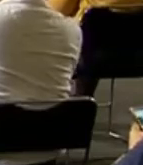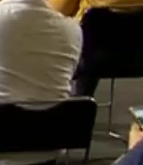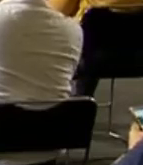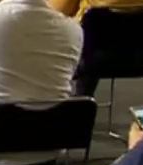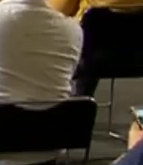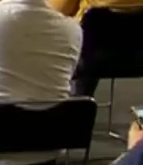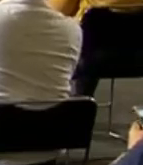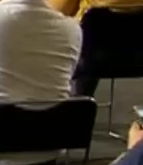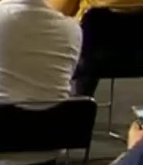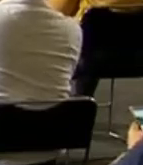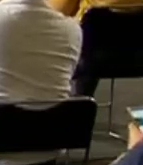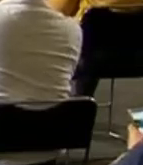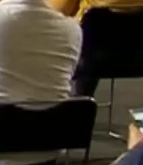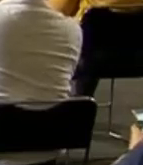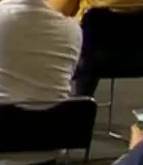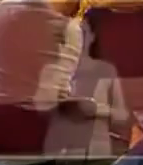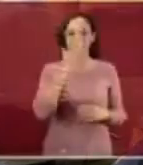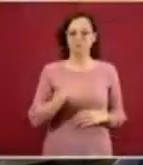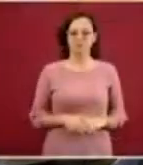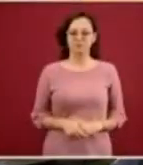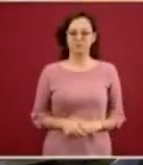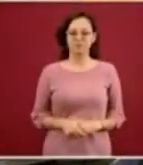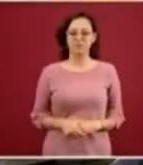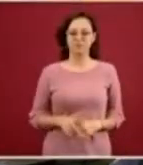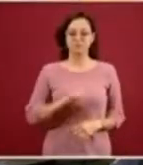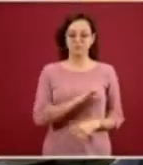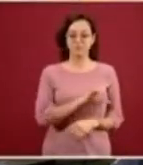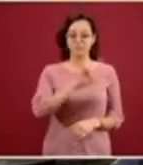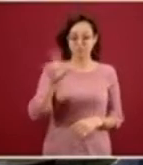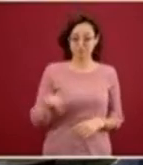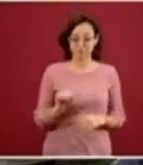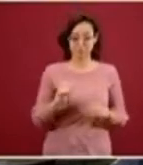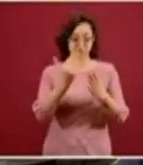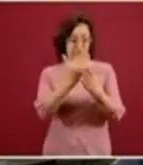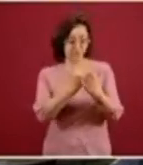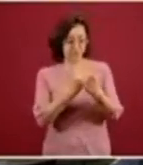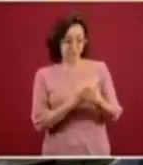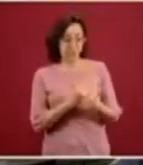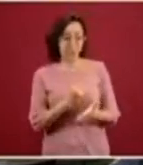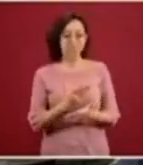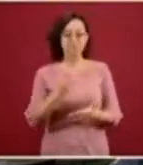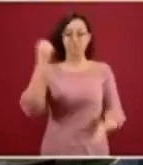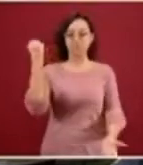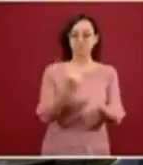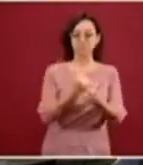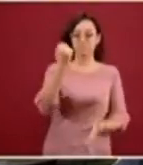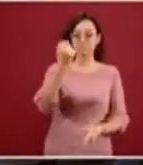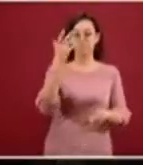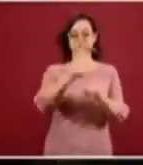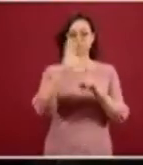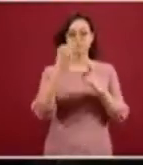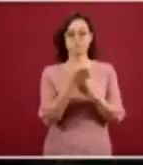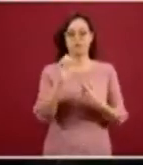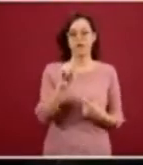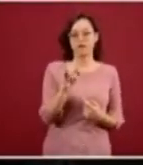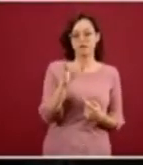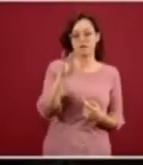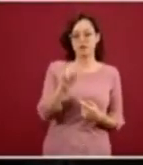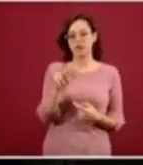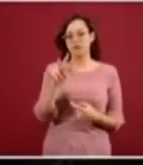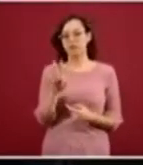fase está? En el diseño de protocolo para posteriormente llevarlo a la autorización de los comités de ética y bioseguridad y los